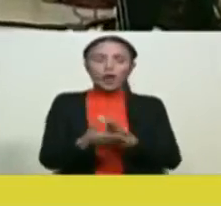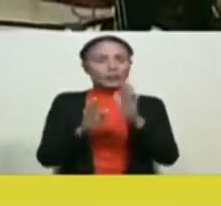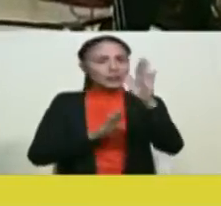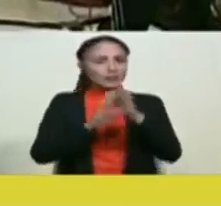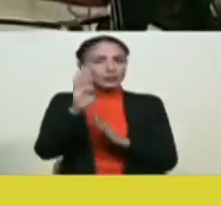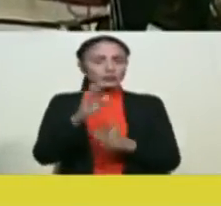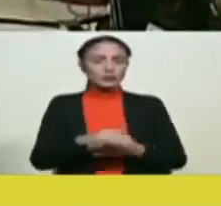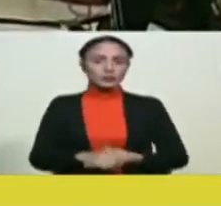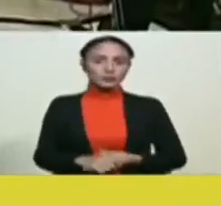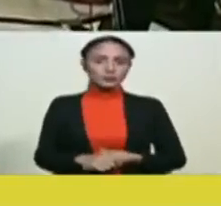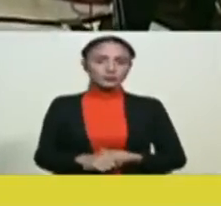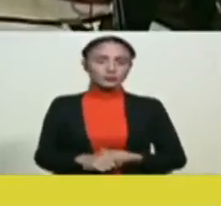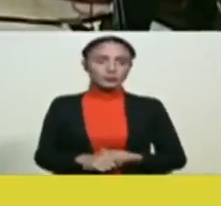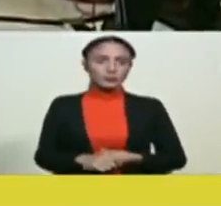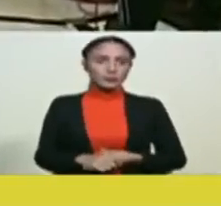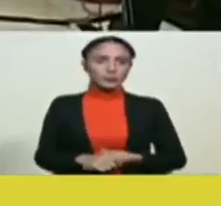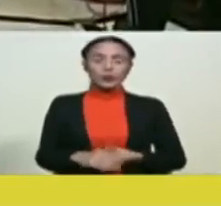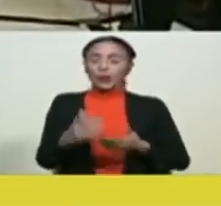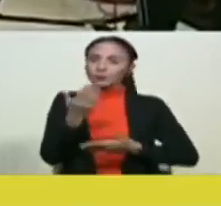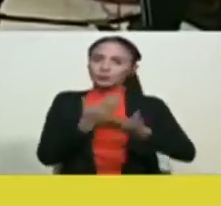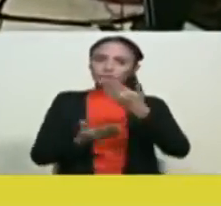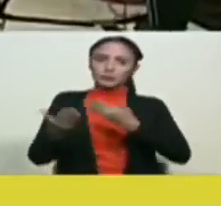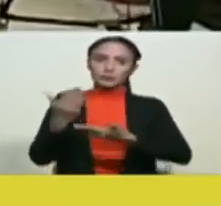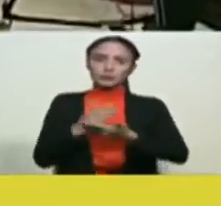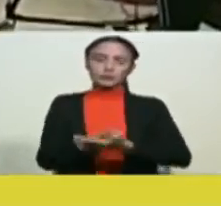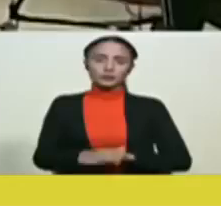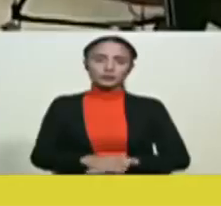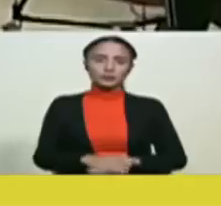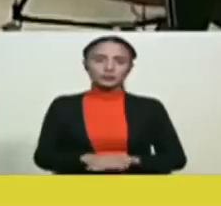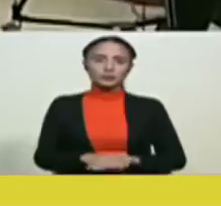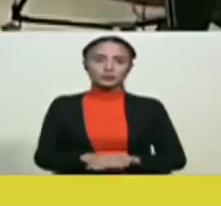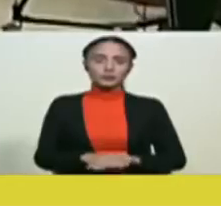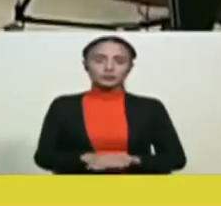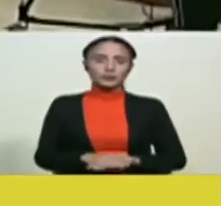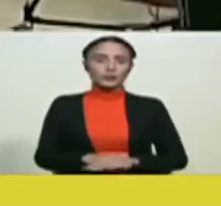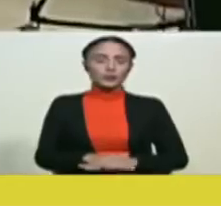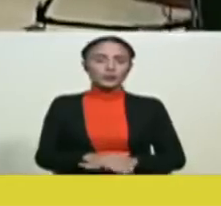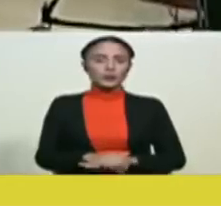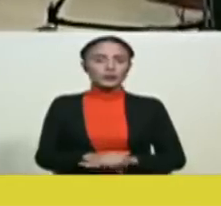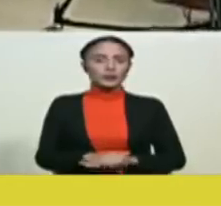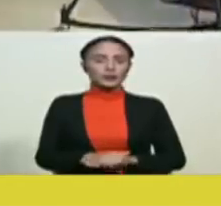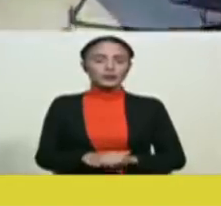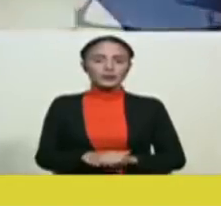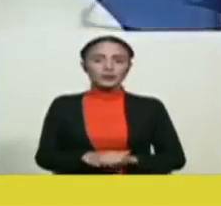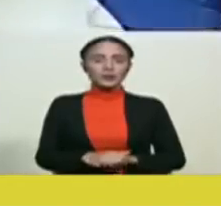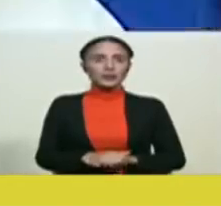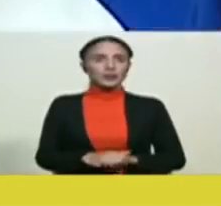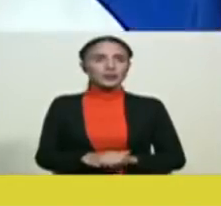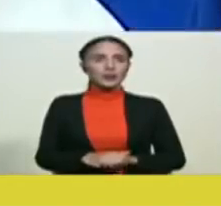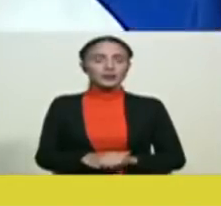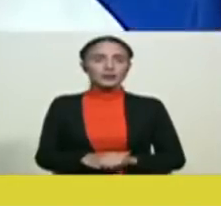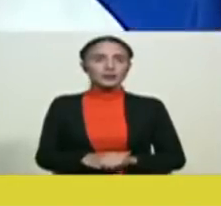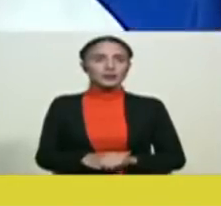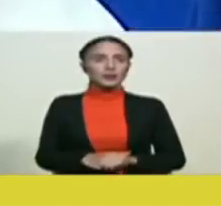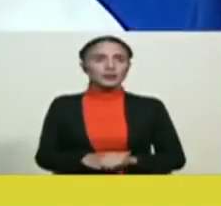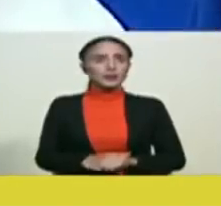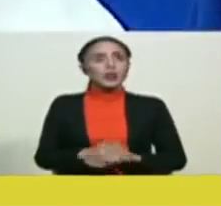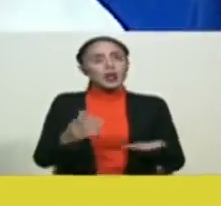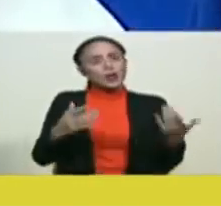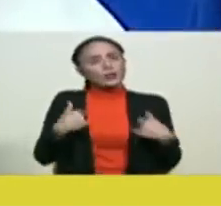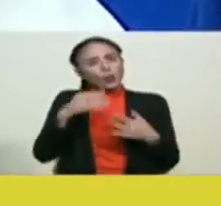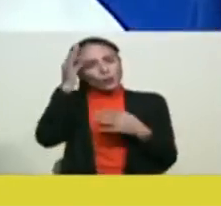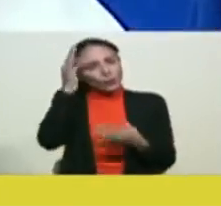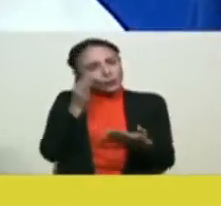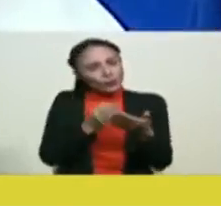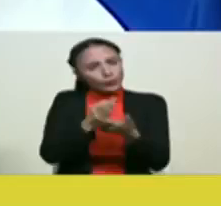desarrollo económico compartido / cuba venezuela el alba y nuestra vez tengo